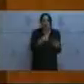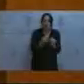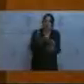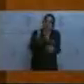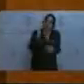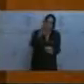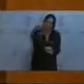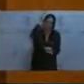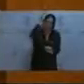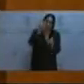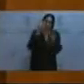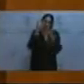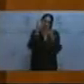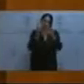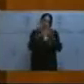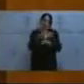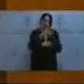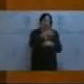sea, de su incapacidad